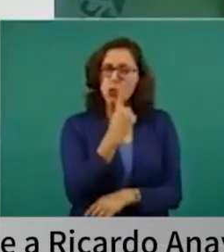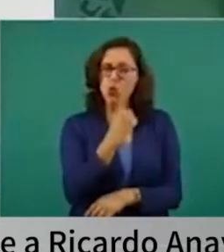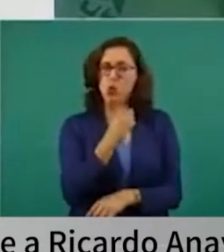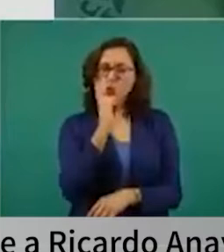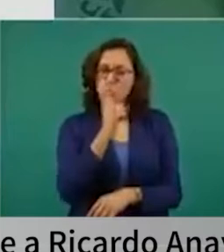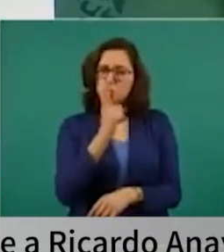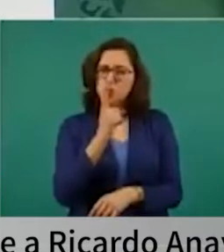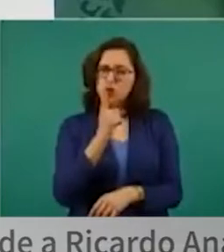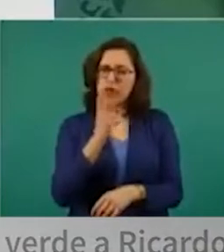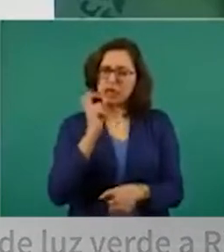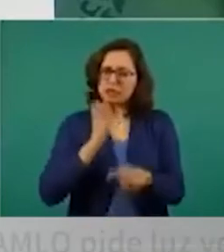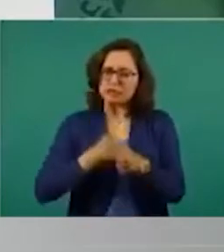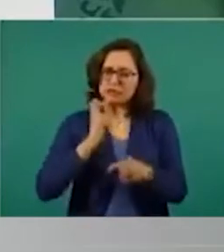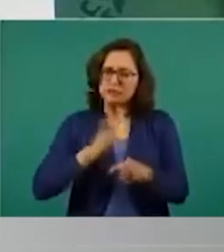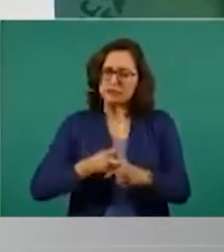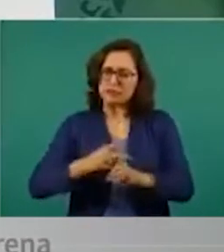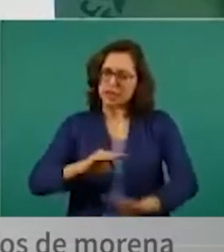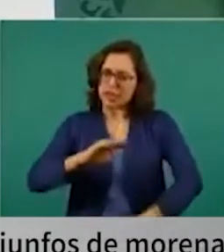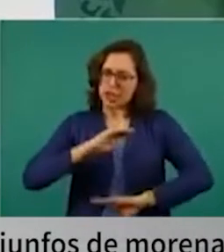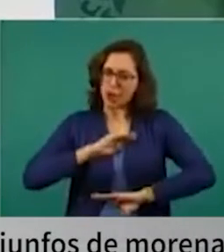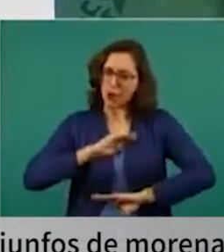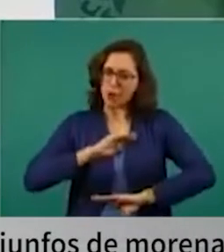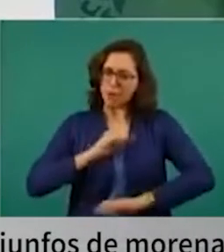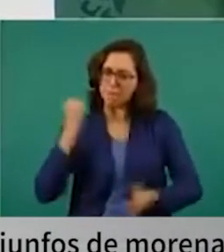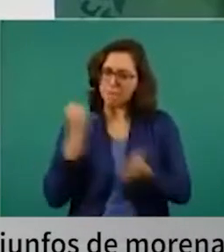una caguama pacífico.